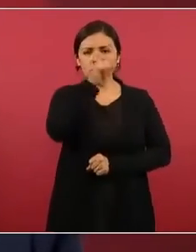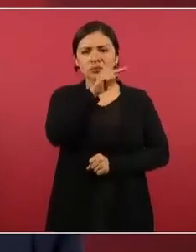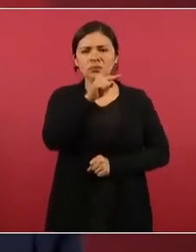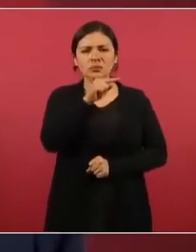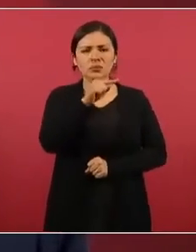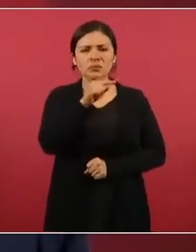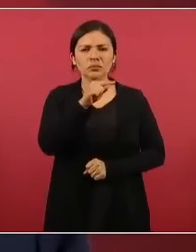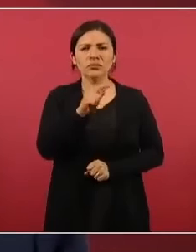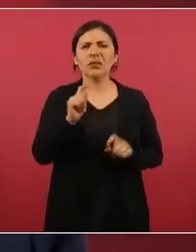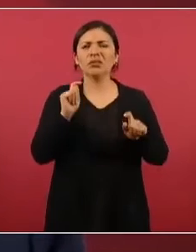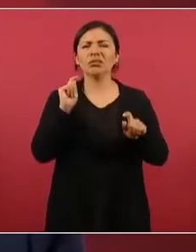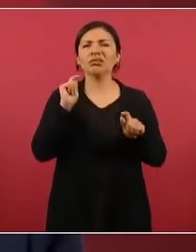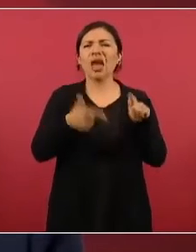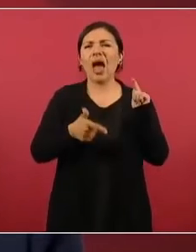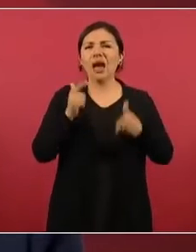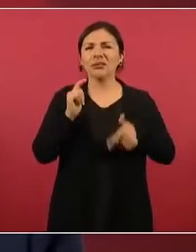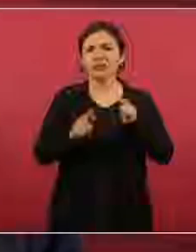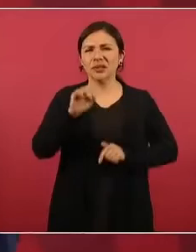de Texas